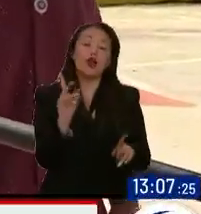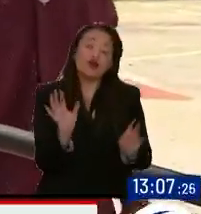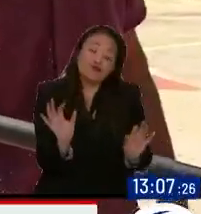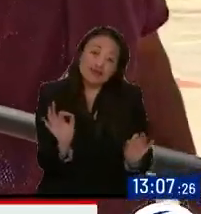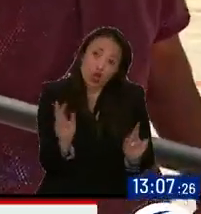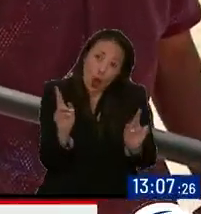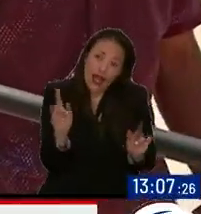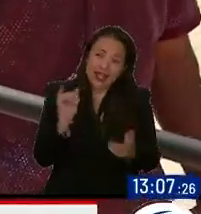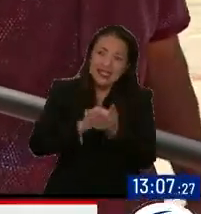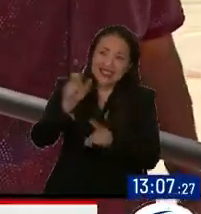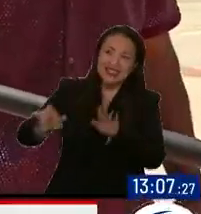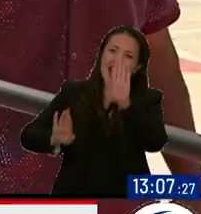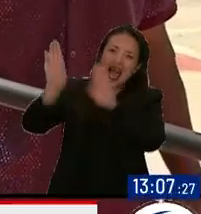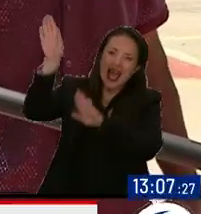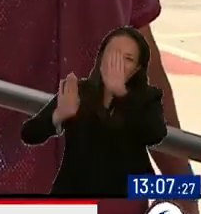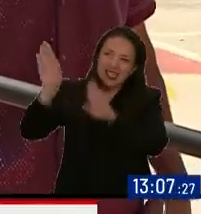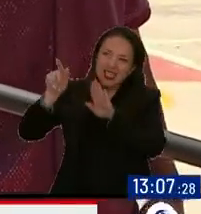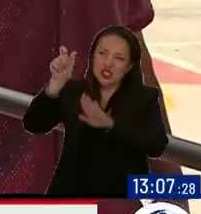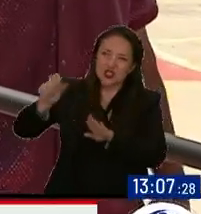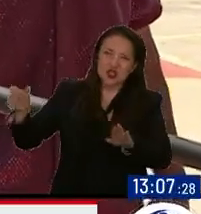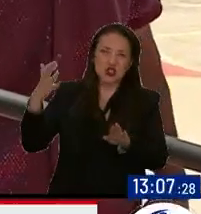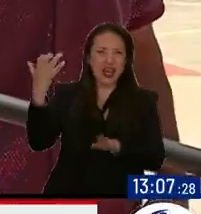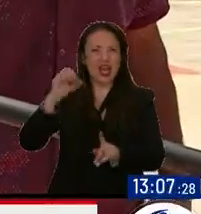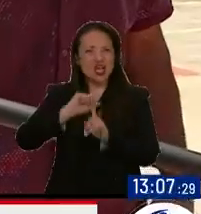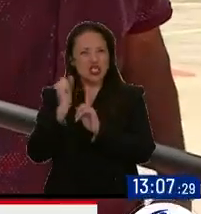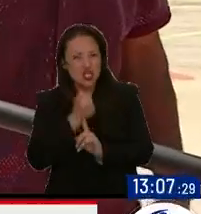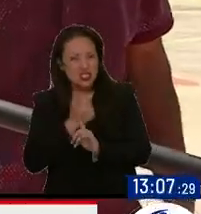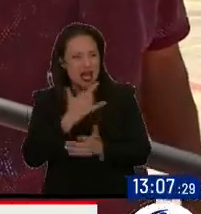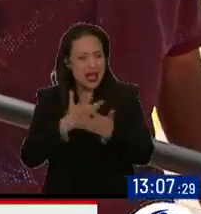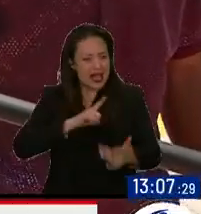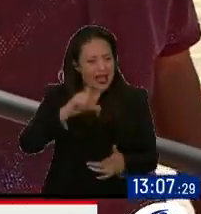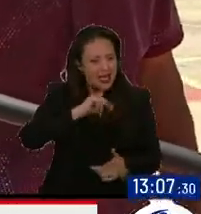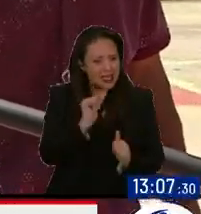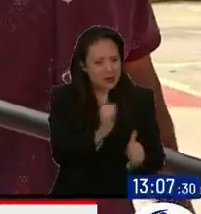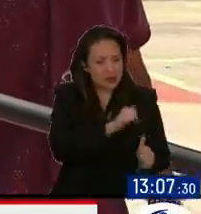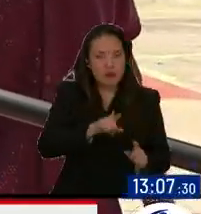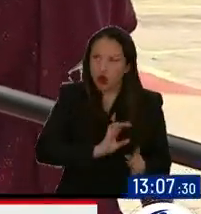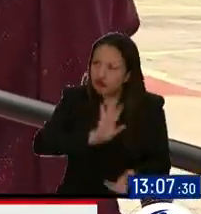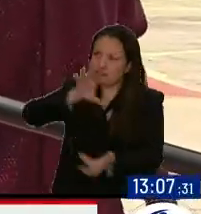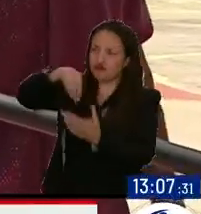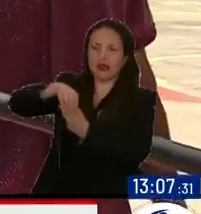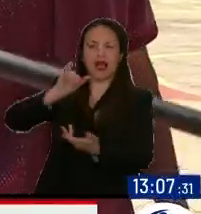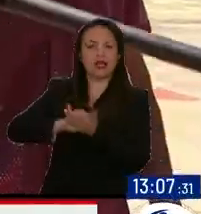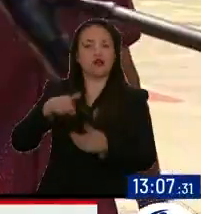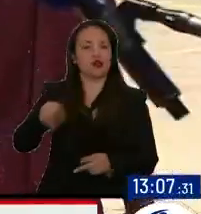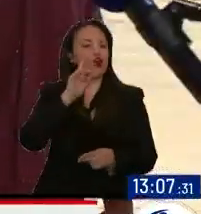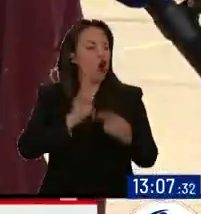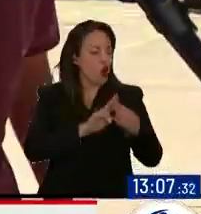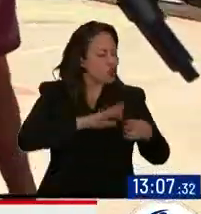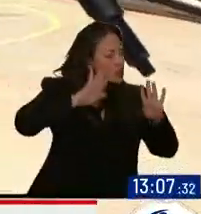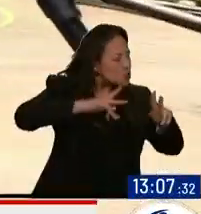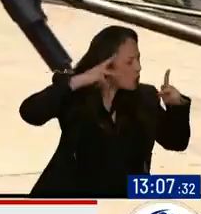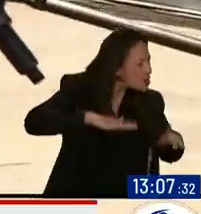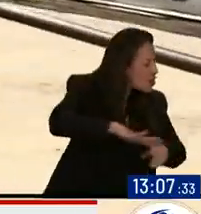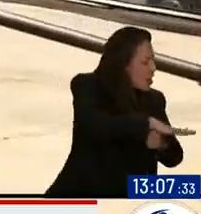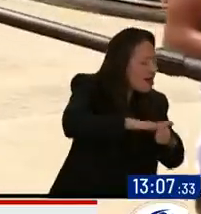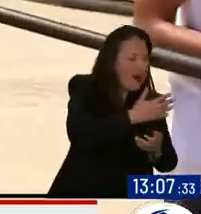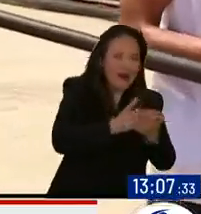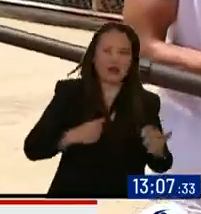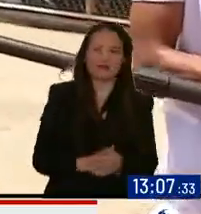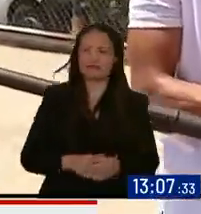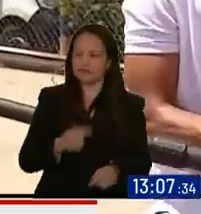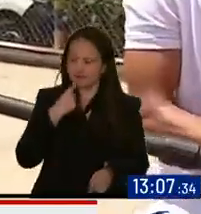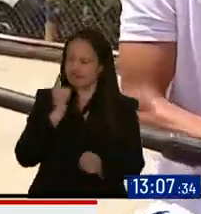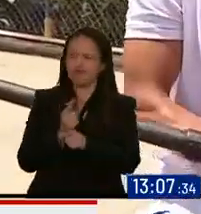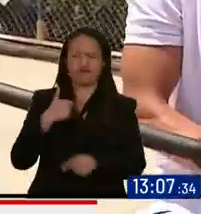sociales se atrevieran a ocupar estos cargos, ya que ellos mismos conocen su propia historia y la historia de la ciudad. Totalmente, totalmente sé que está